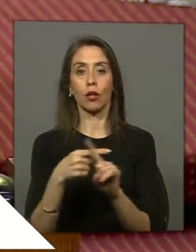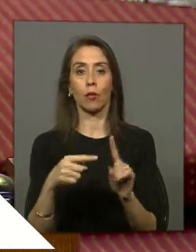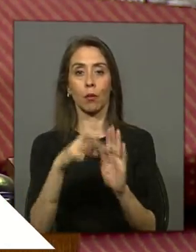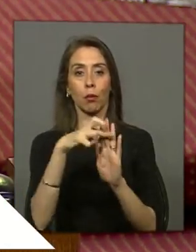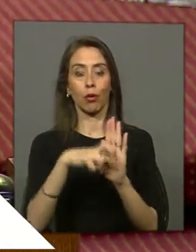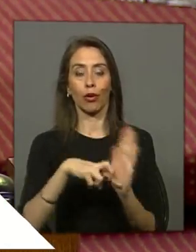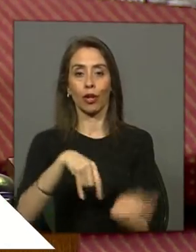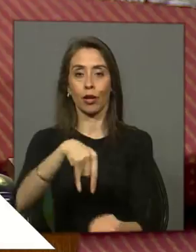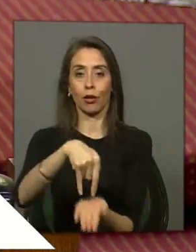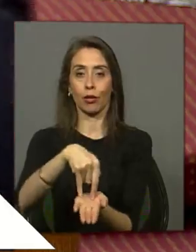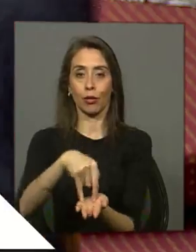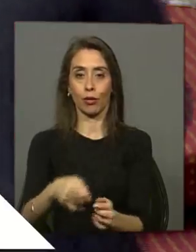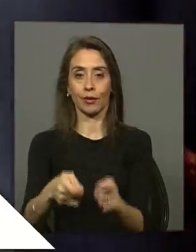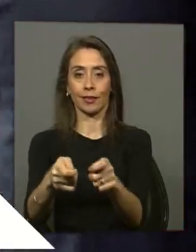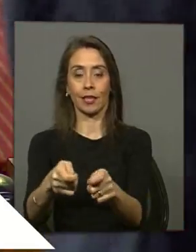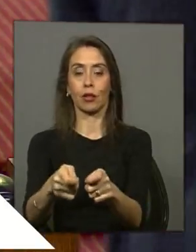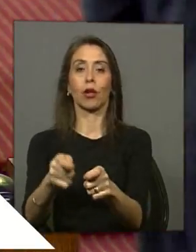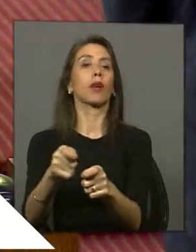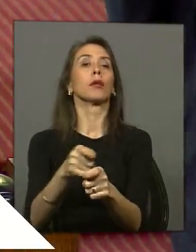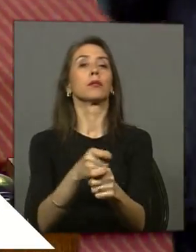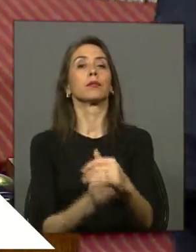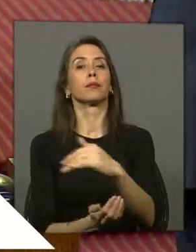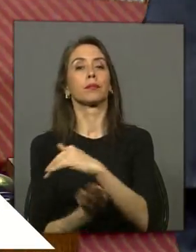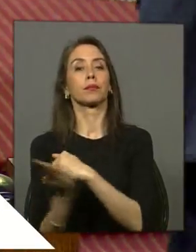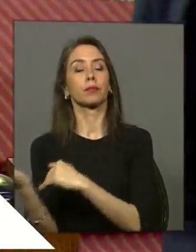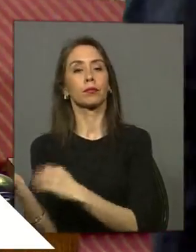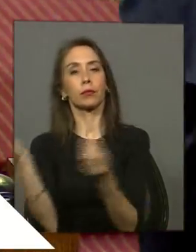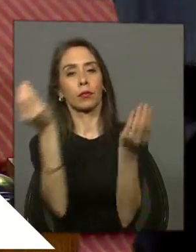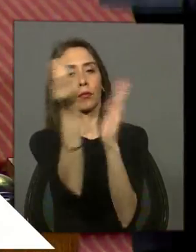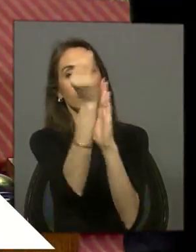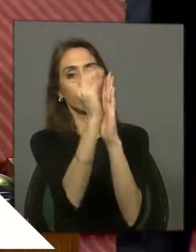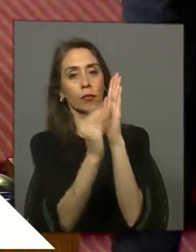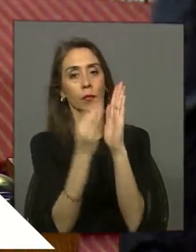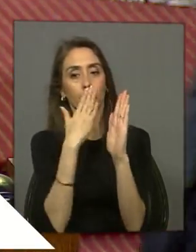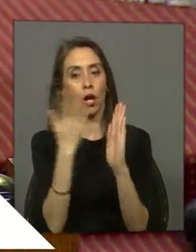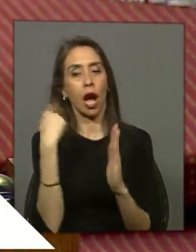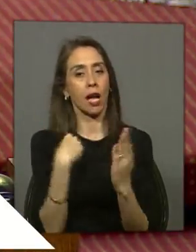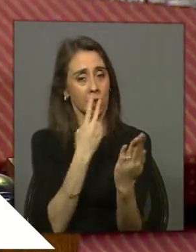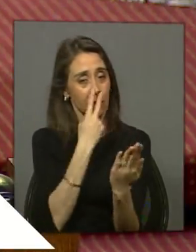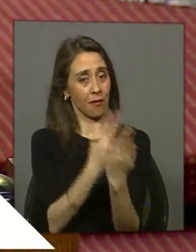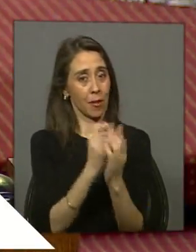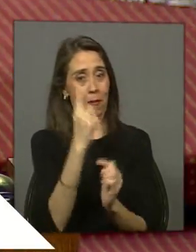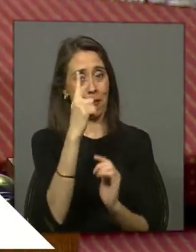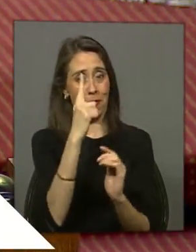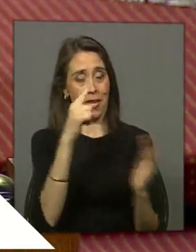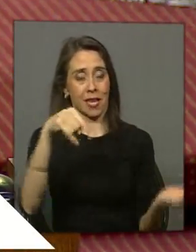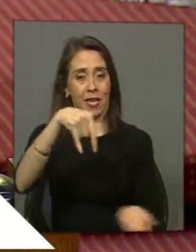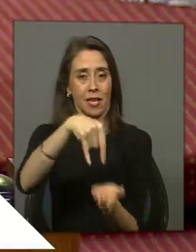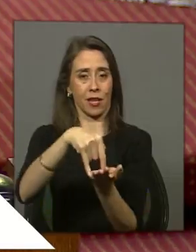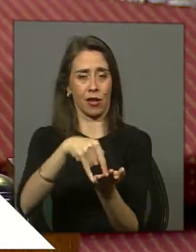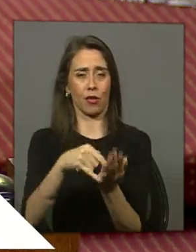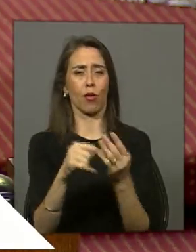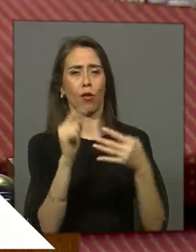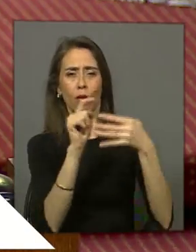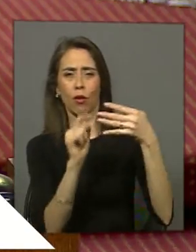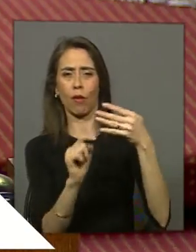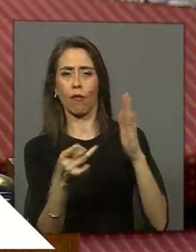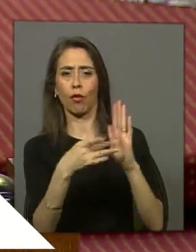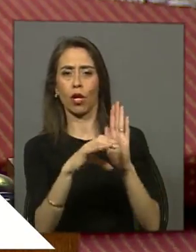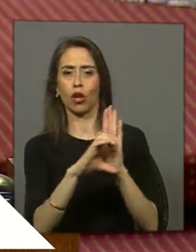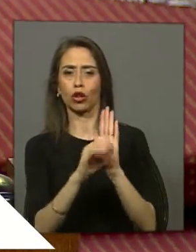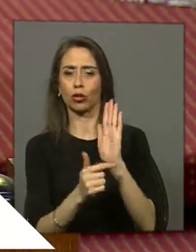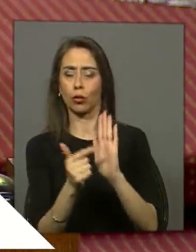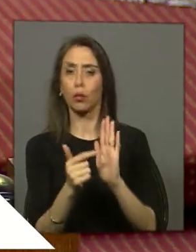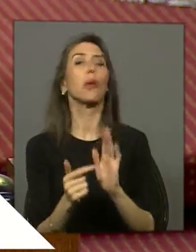y luego de que se perfeccionara la iniciativa que para mi gusto, adolecida de varias inconstitucionalidades, valoro el